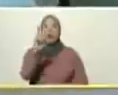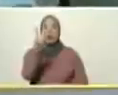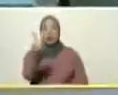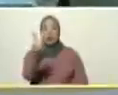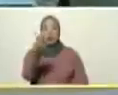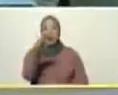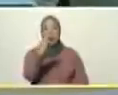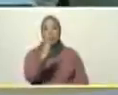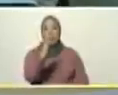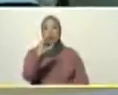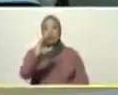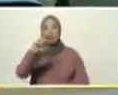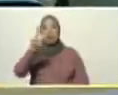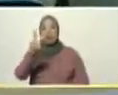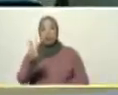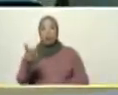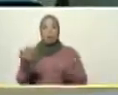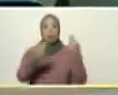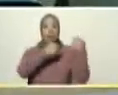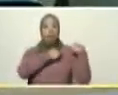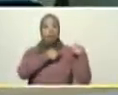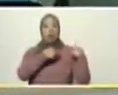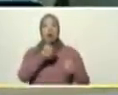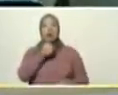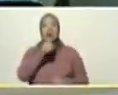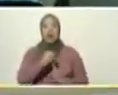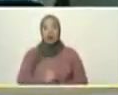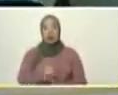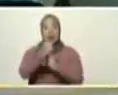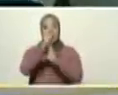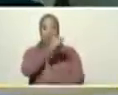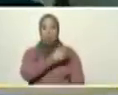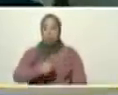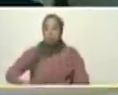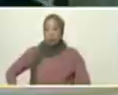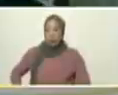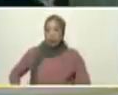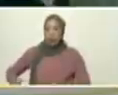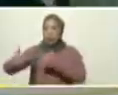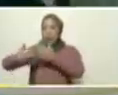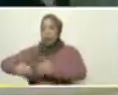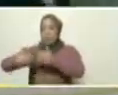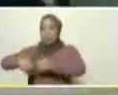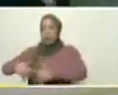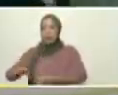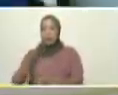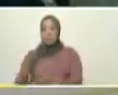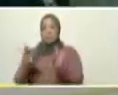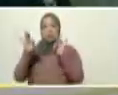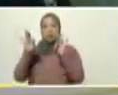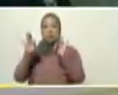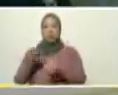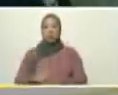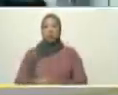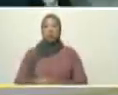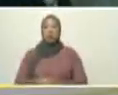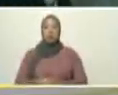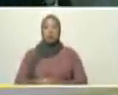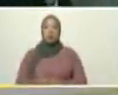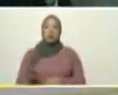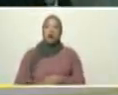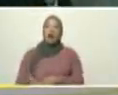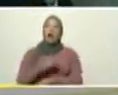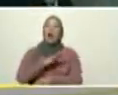las políticas fiscales, monetarias, económicas del país. Hasta